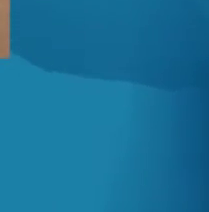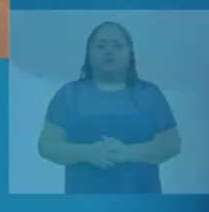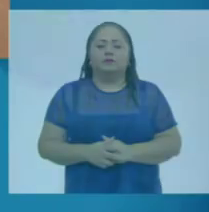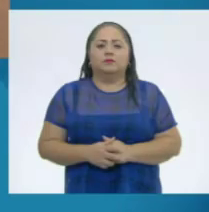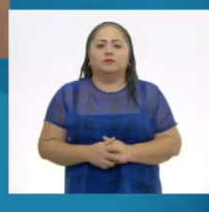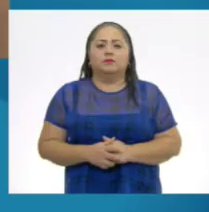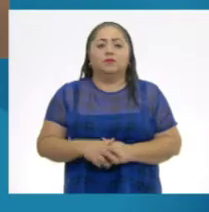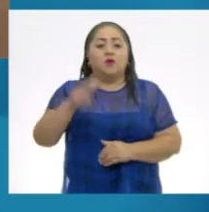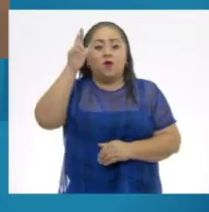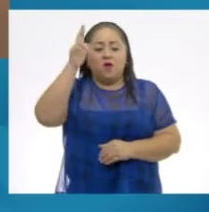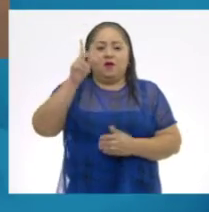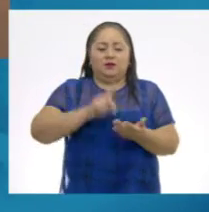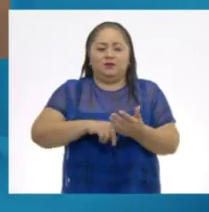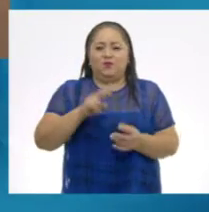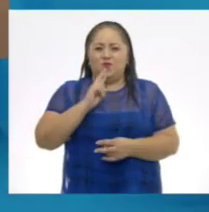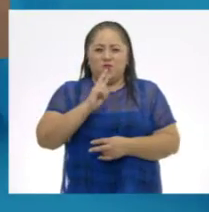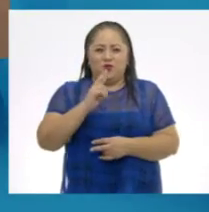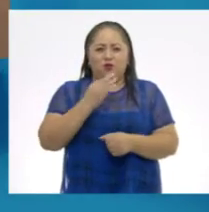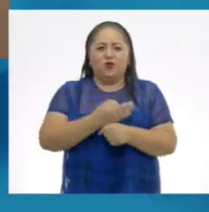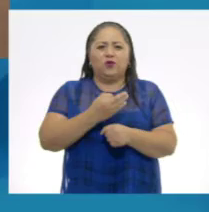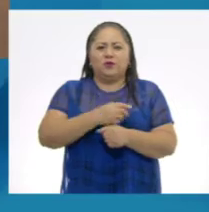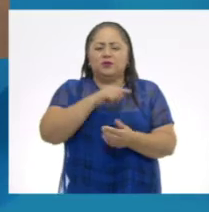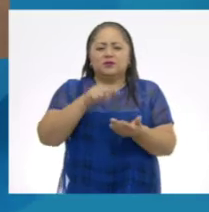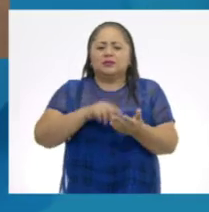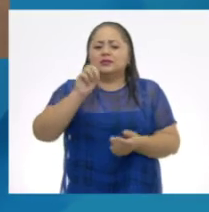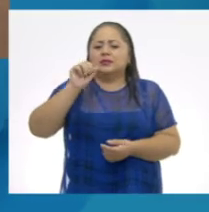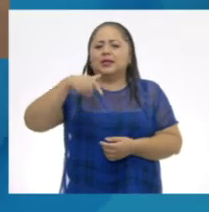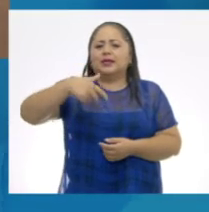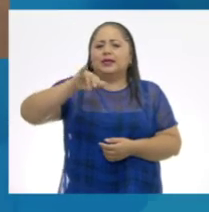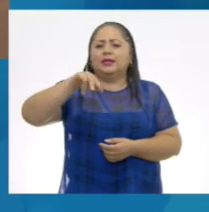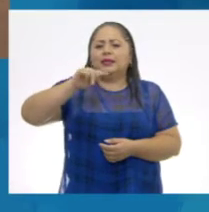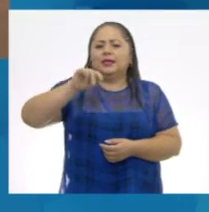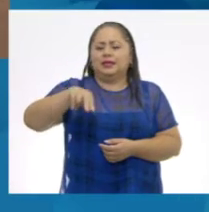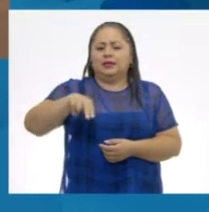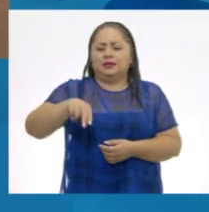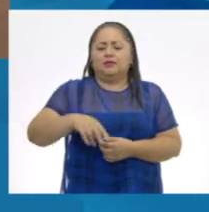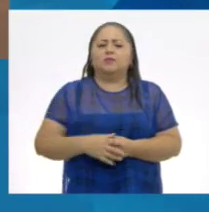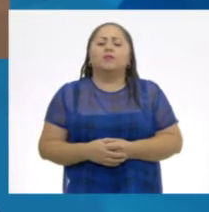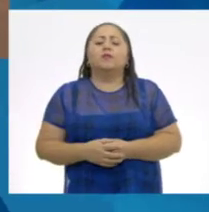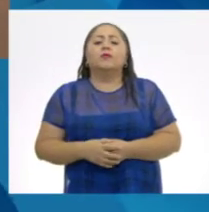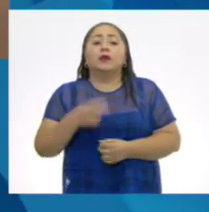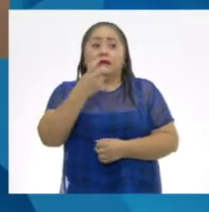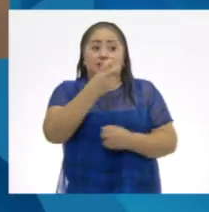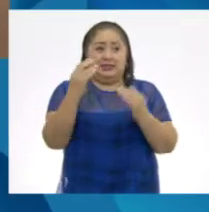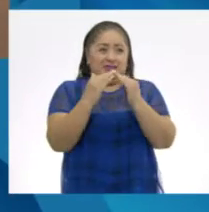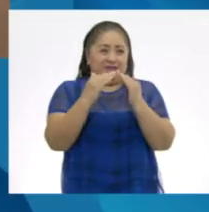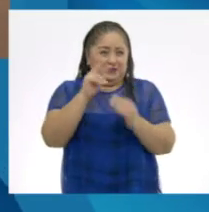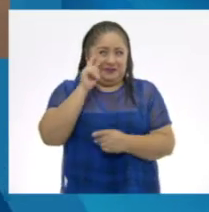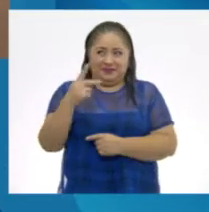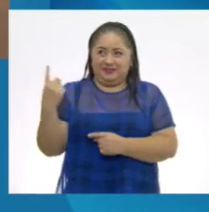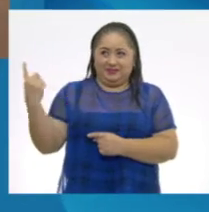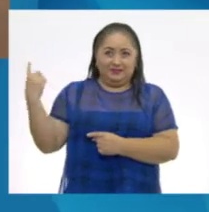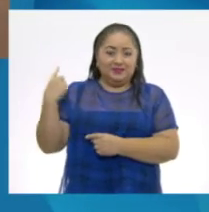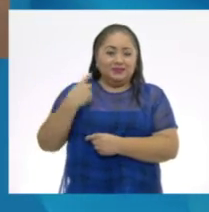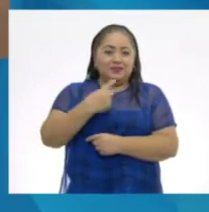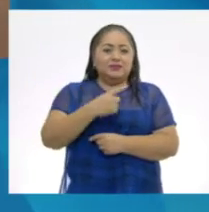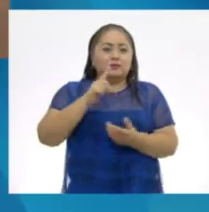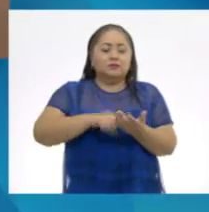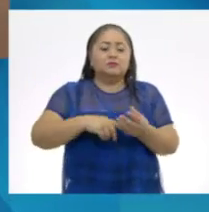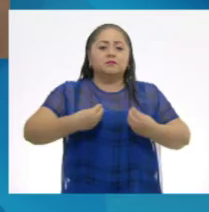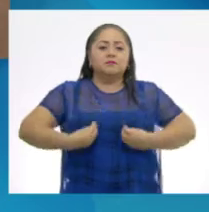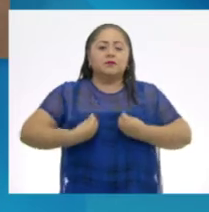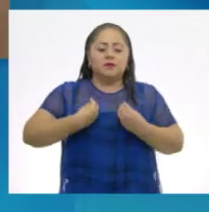Hola, esto es Voces de la Evaluación. Estamos en San Quintín, en el campamento Las Brisas. Estas casas que ven detrás de mí, aquí viven los